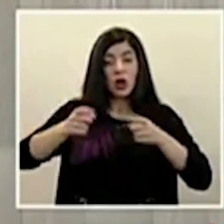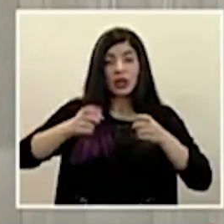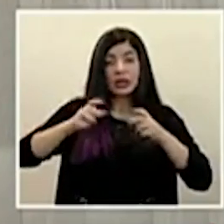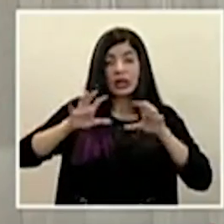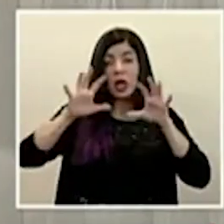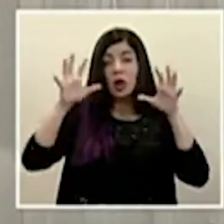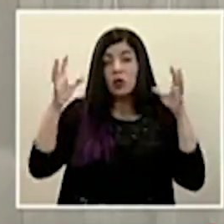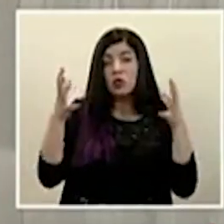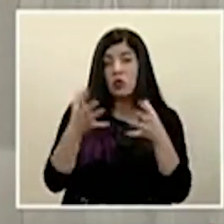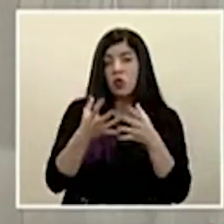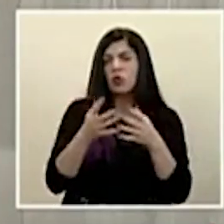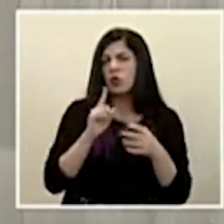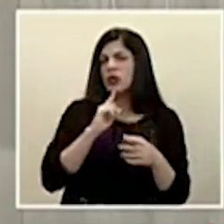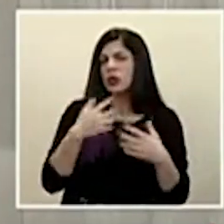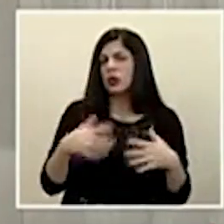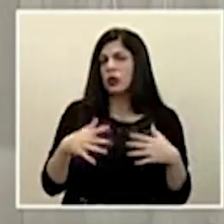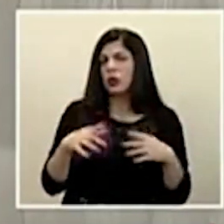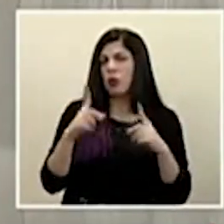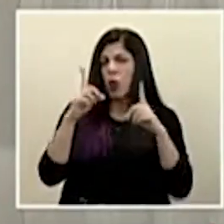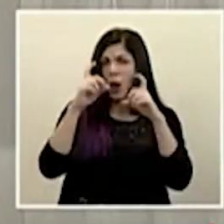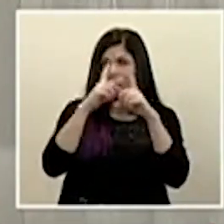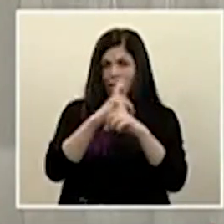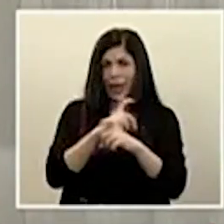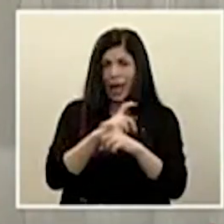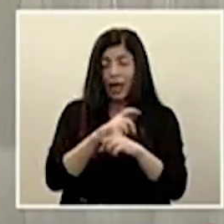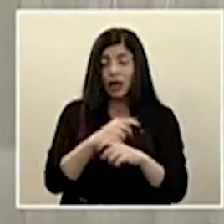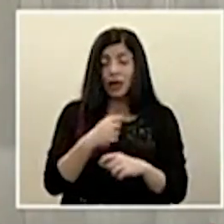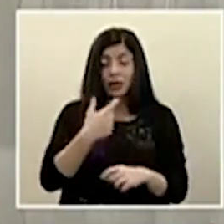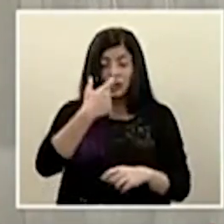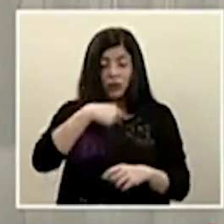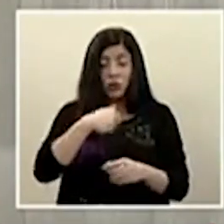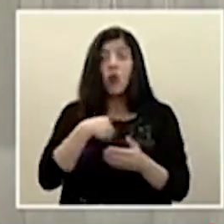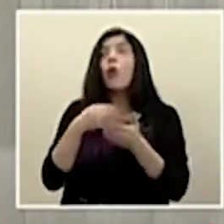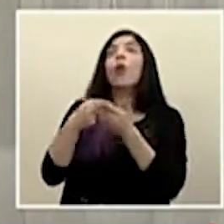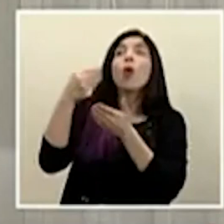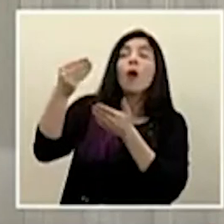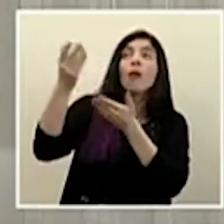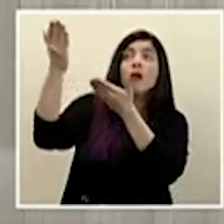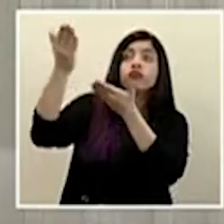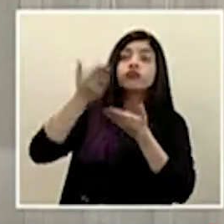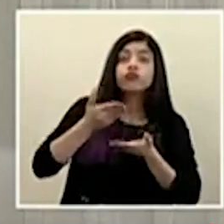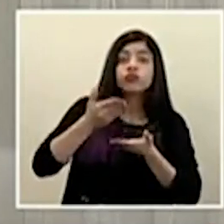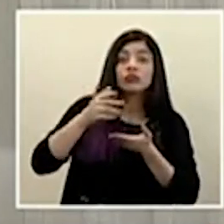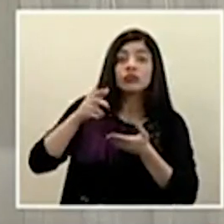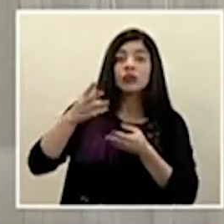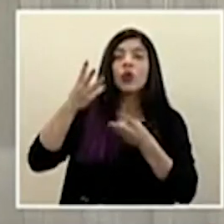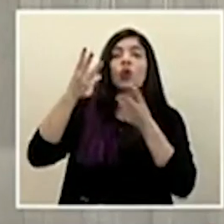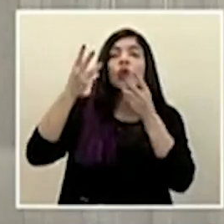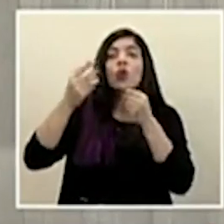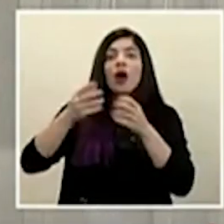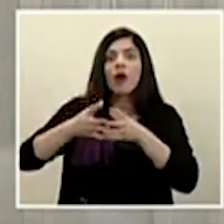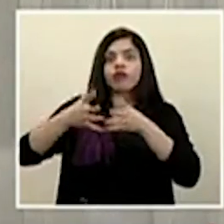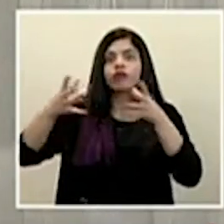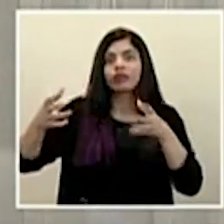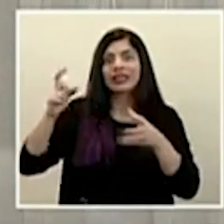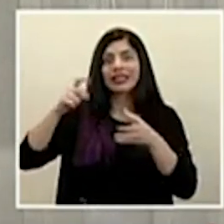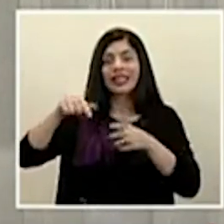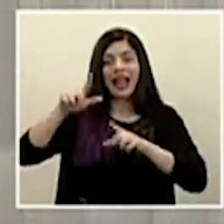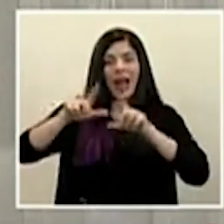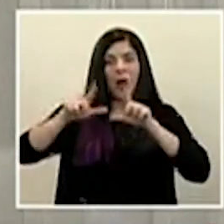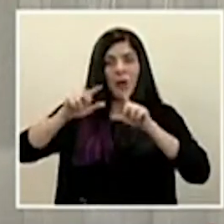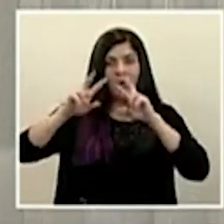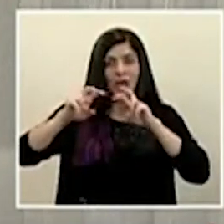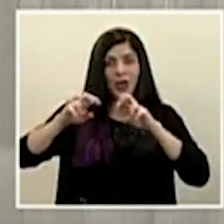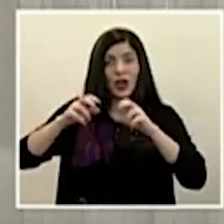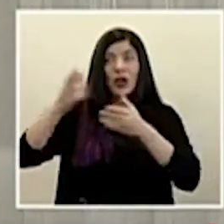mundo es muy compleja, y adquirir pruebas en los volúmenes que a veces quisiéramos no es tan